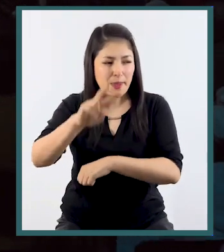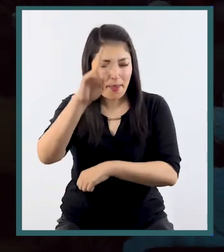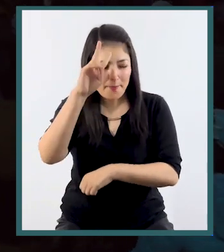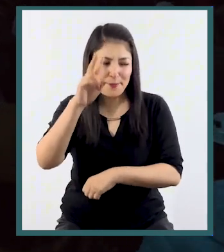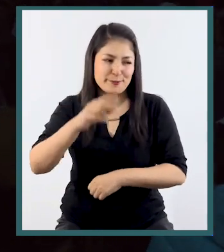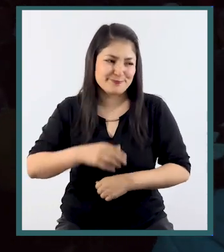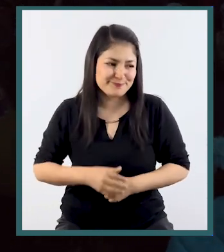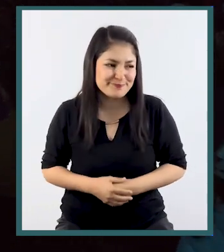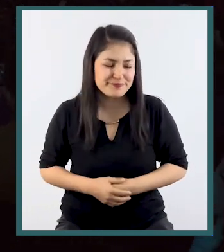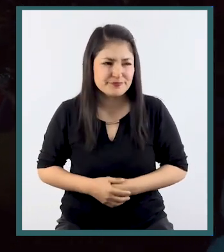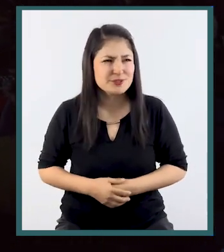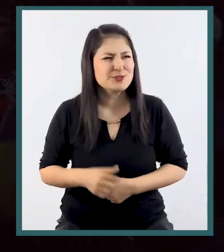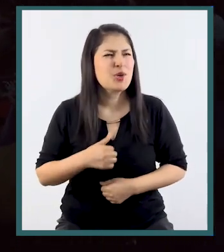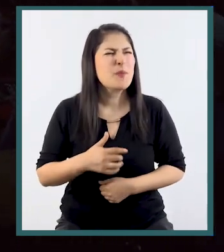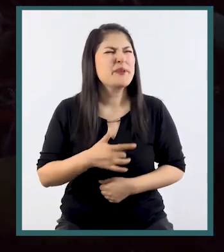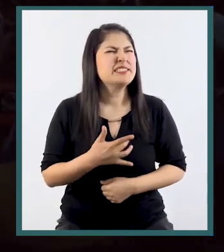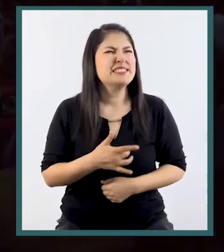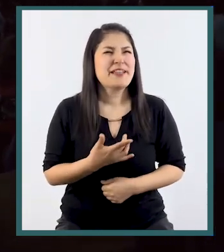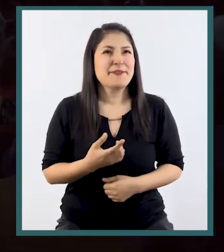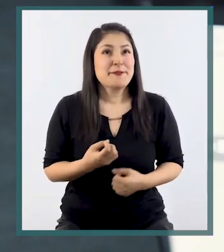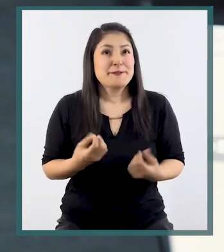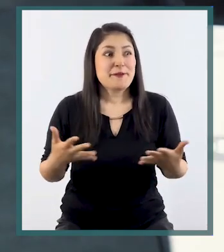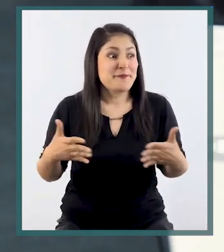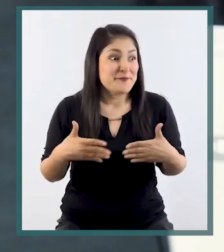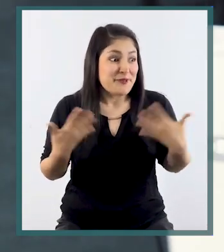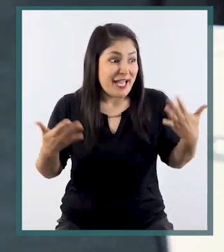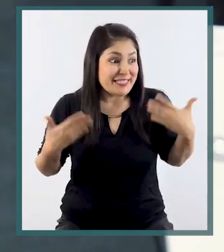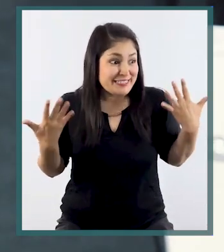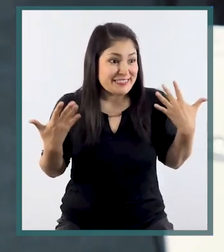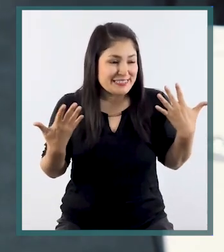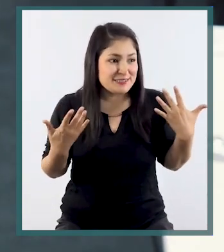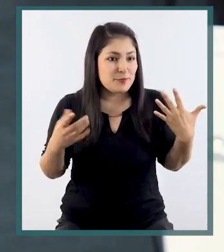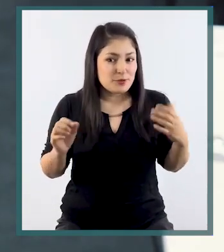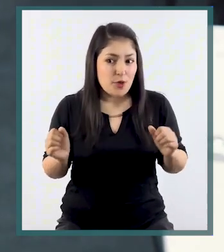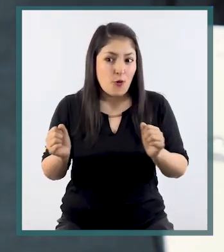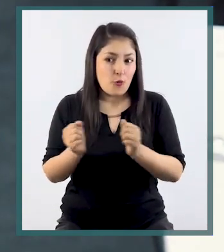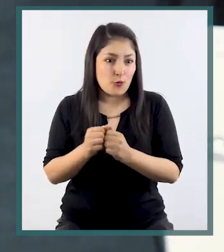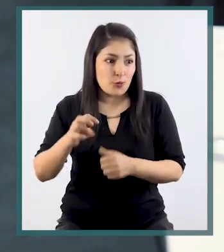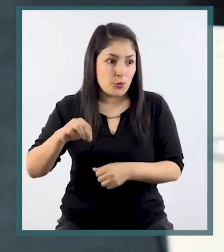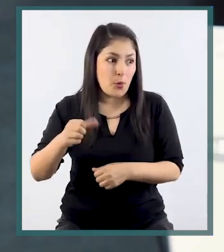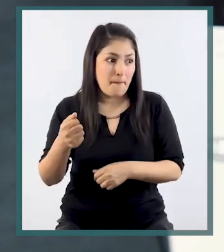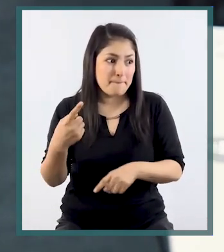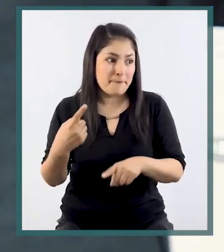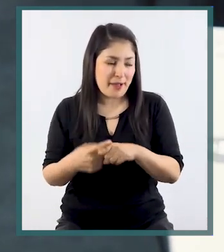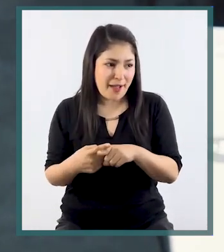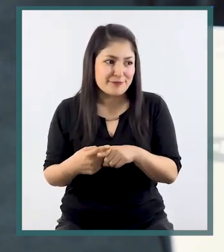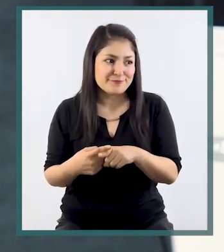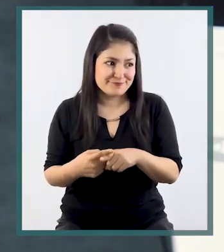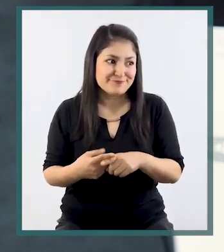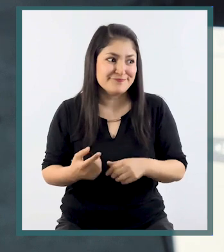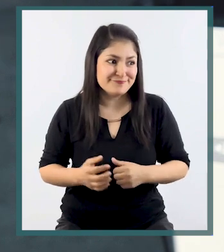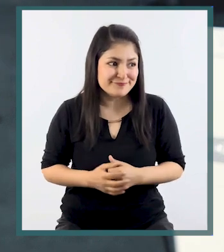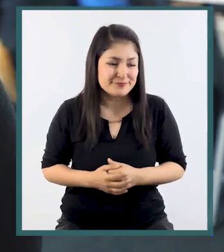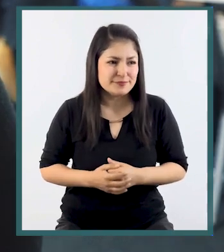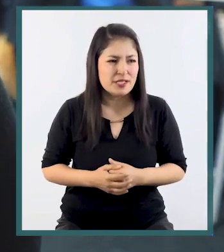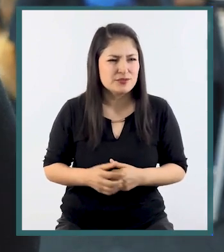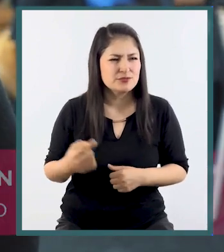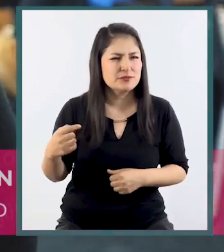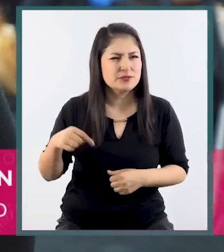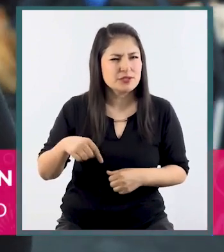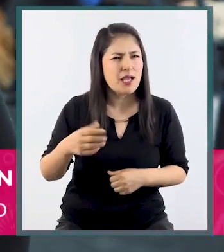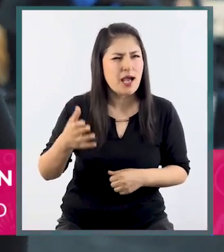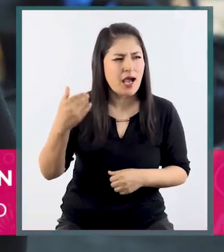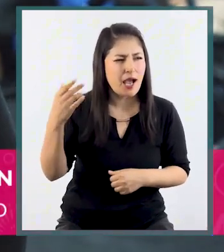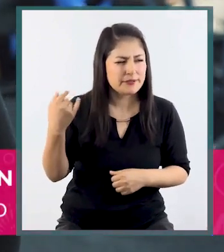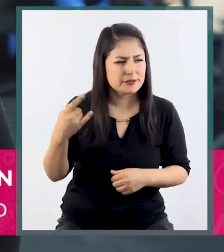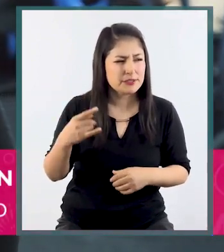Perú. Y me siento muy feliz por la interpretación de Max Castro en el coro de niños. Este año nos